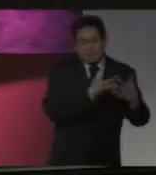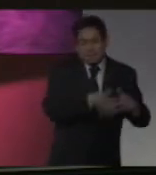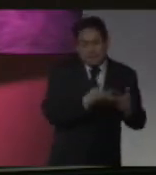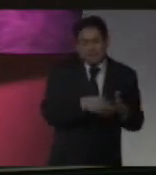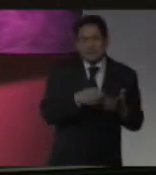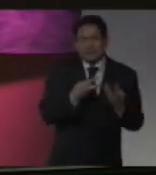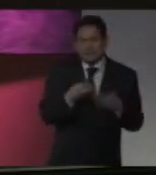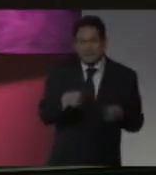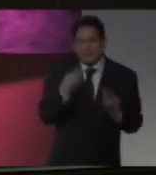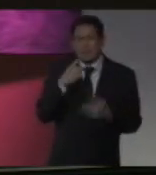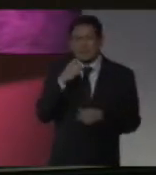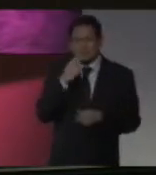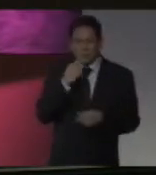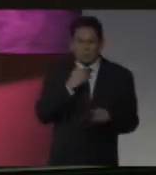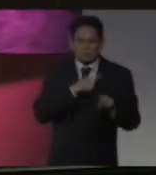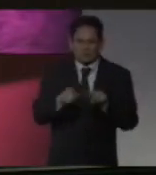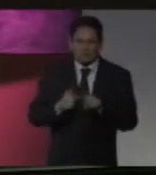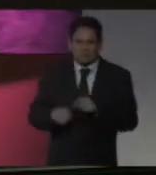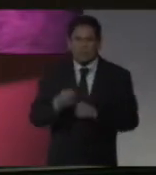esos niños?